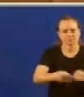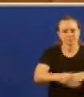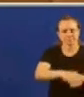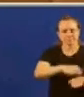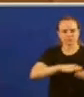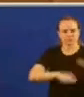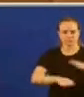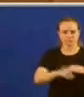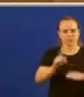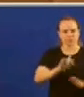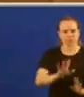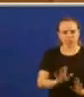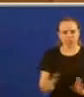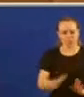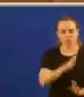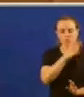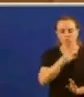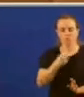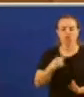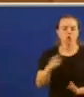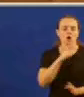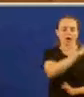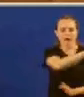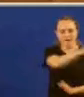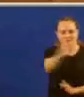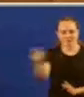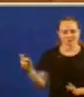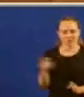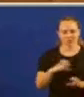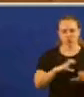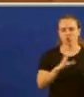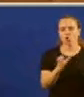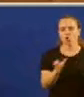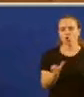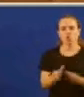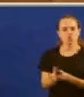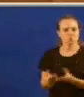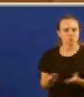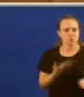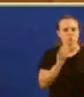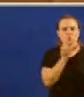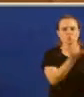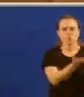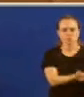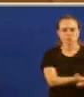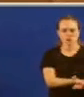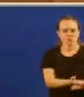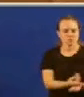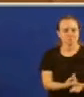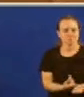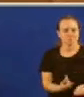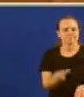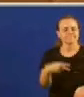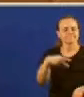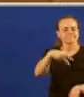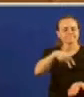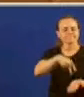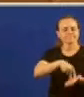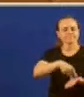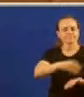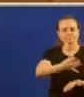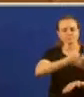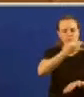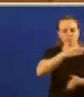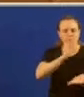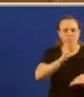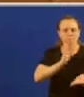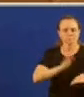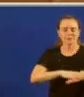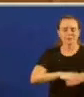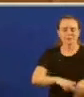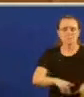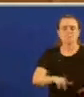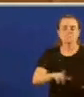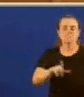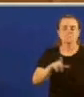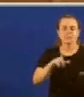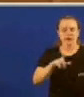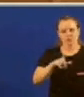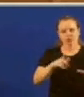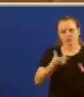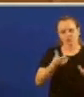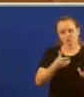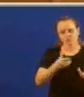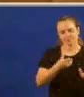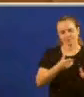que vou a proponer a todos os grupos que poñamos en marcha unha ponencia para superar o actual marco estatutario e constitucional e que con